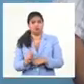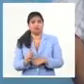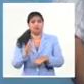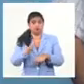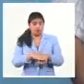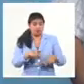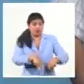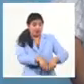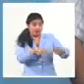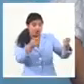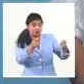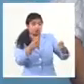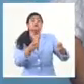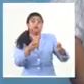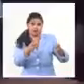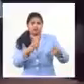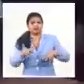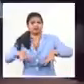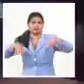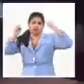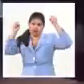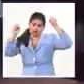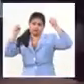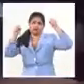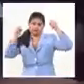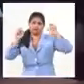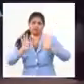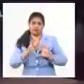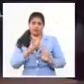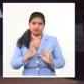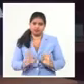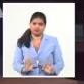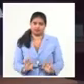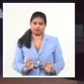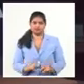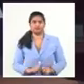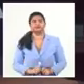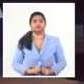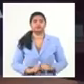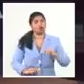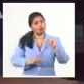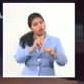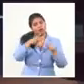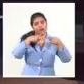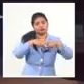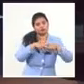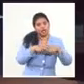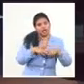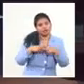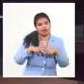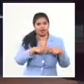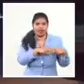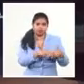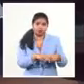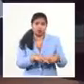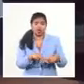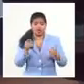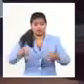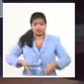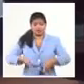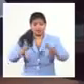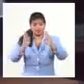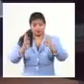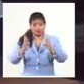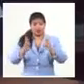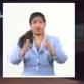días con estabilidad. Como parte de esa estrategia, también se recuperó una unidad de la Carlos Manuel de Césped en